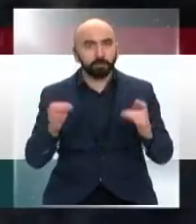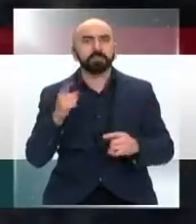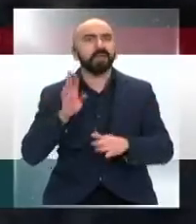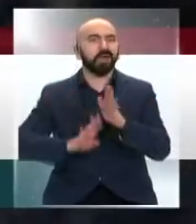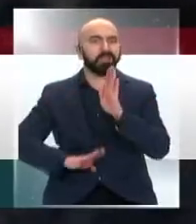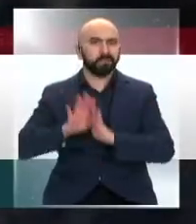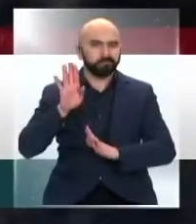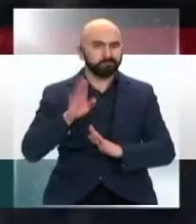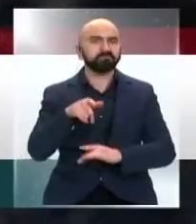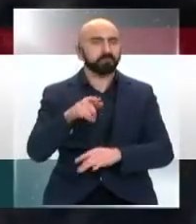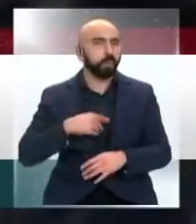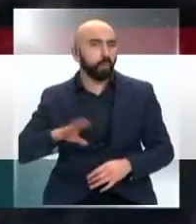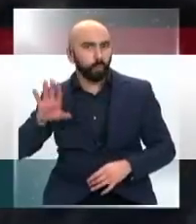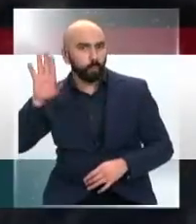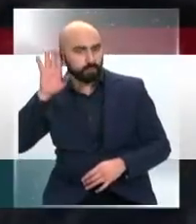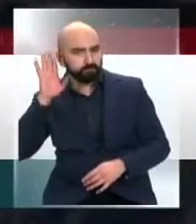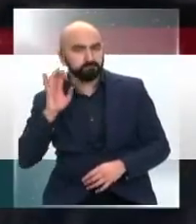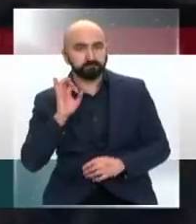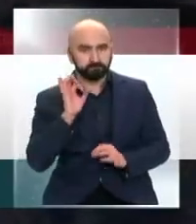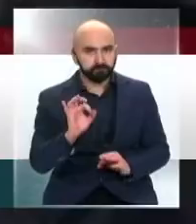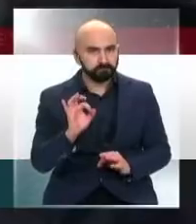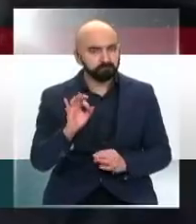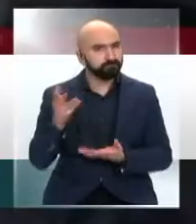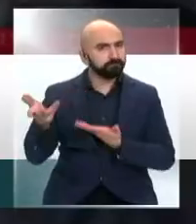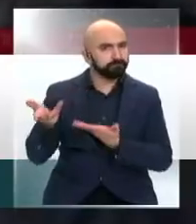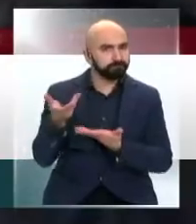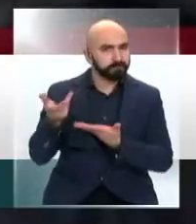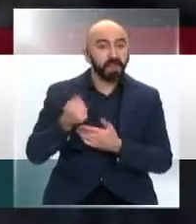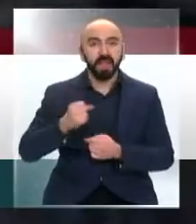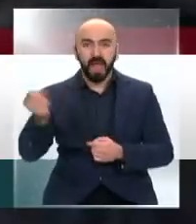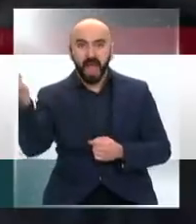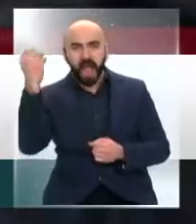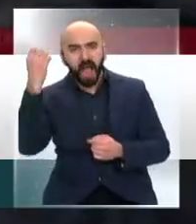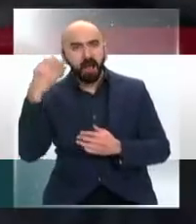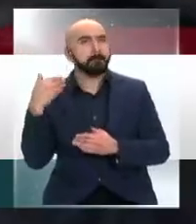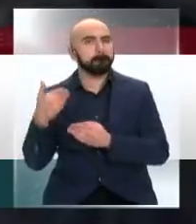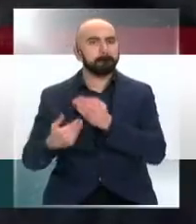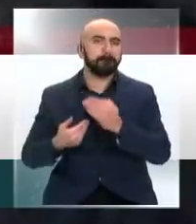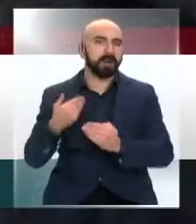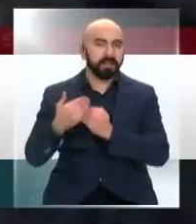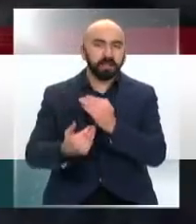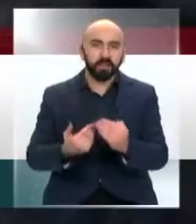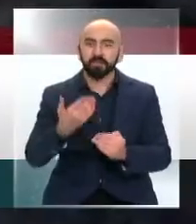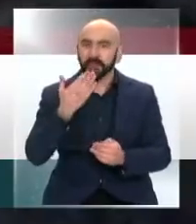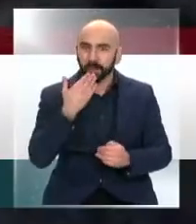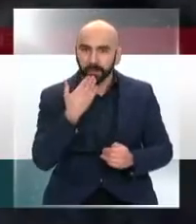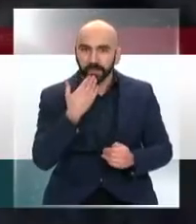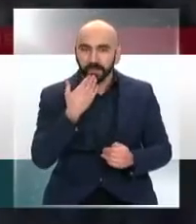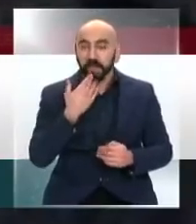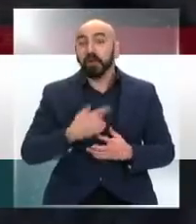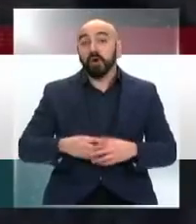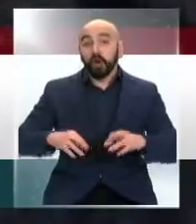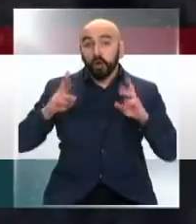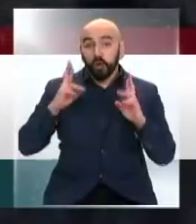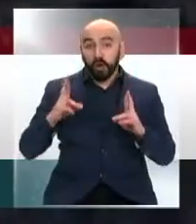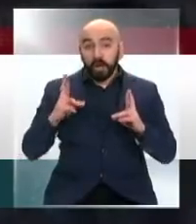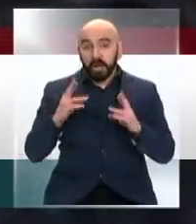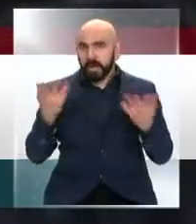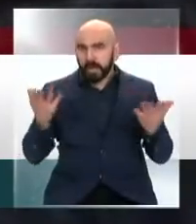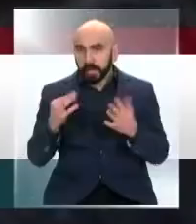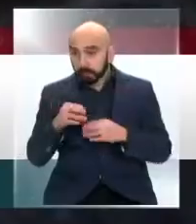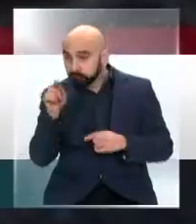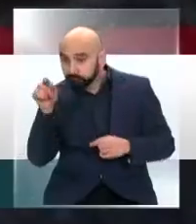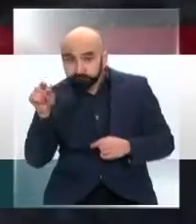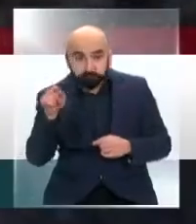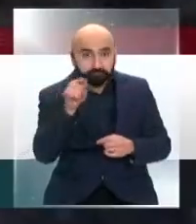sepa escuchar, una candidatura que vaya aprendiendo en el camino, que ojalá a través de todos estos oídos que están